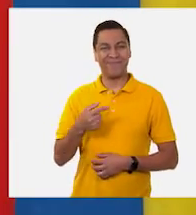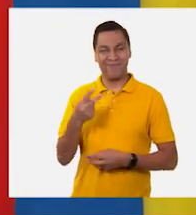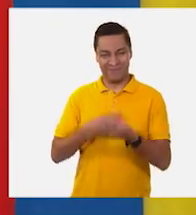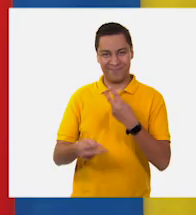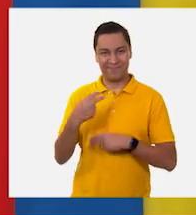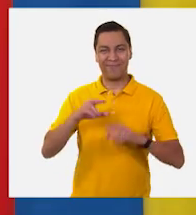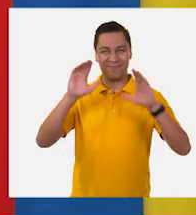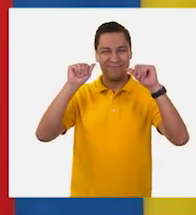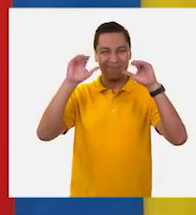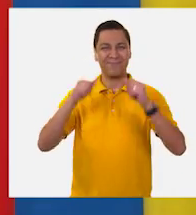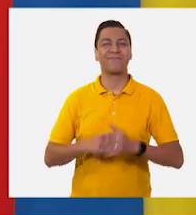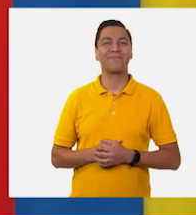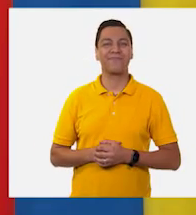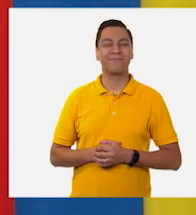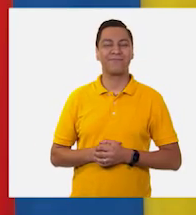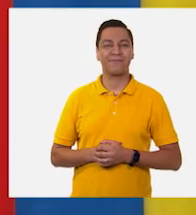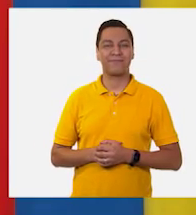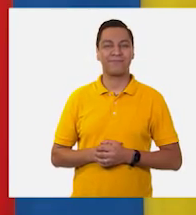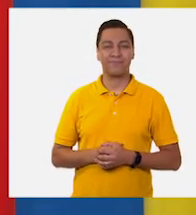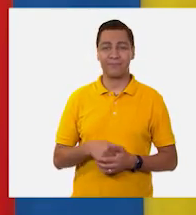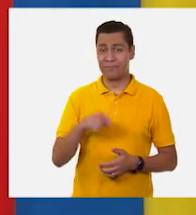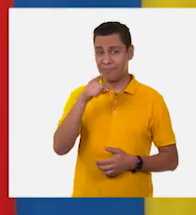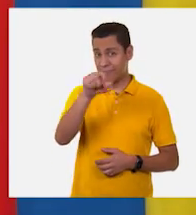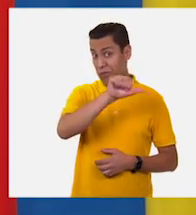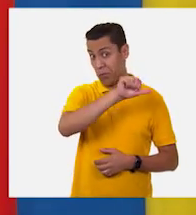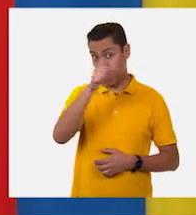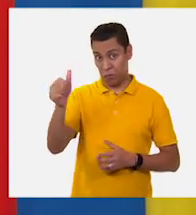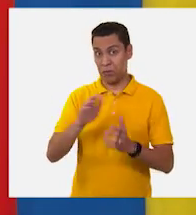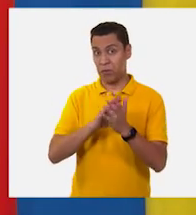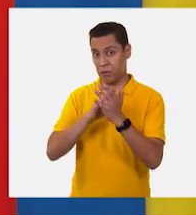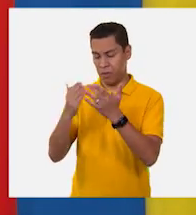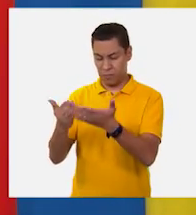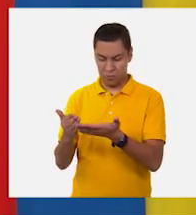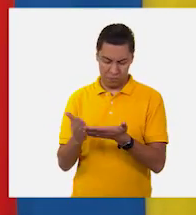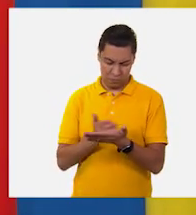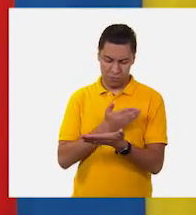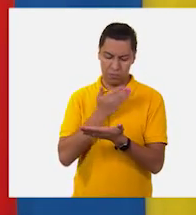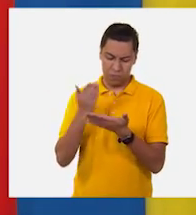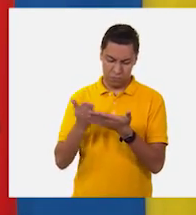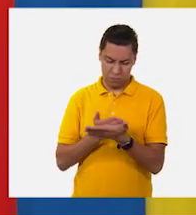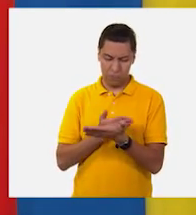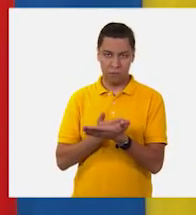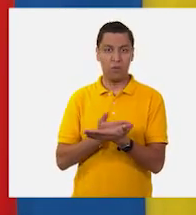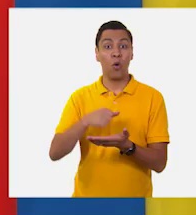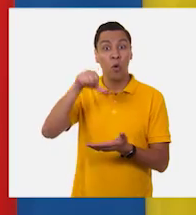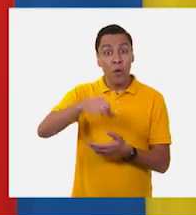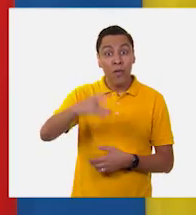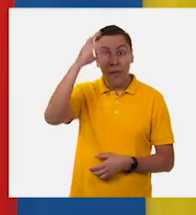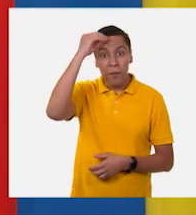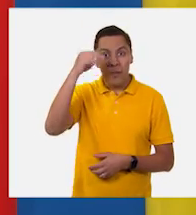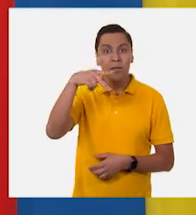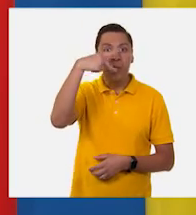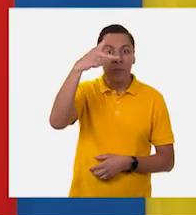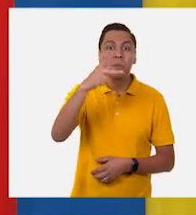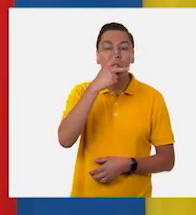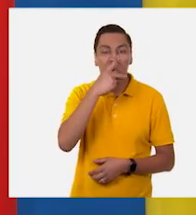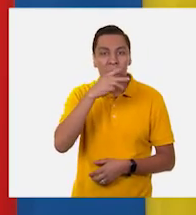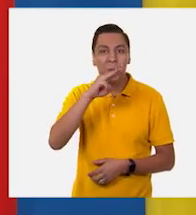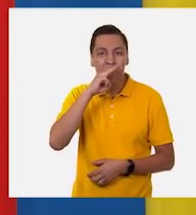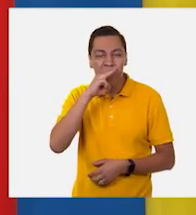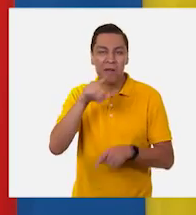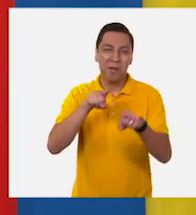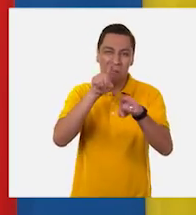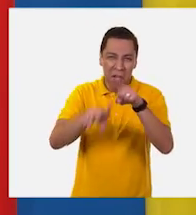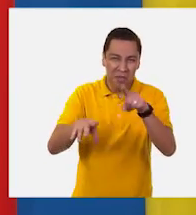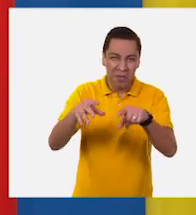entonces. Hasta luego. Si te es posible, consulta otros libros y comenta el tema de hoy con tu familia. Si tienen la fortuna de hablar